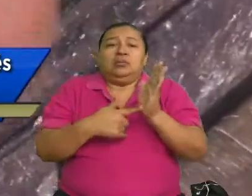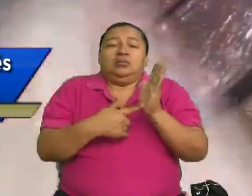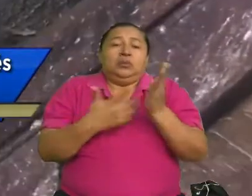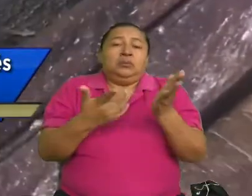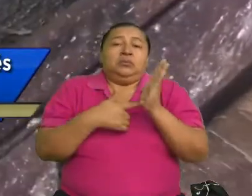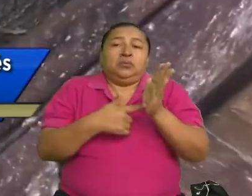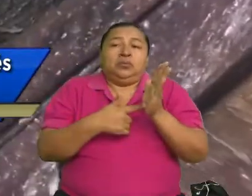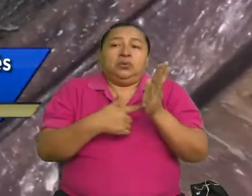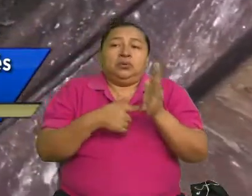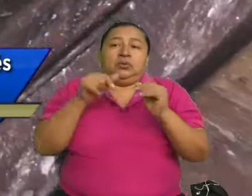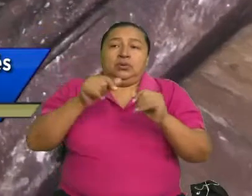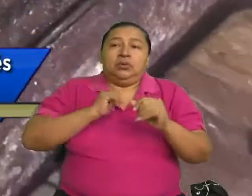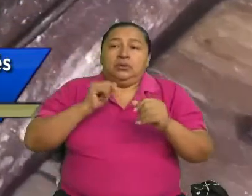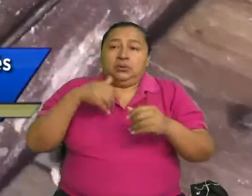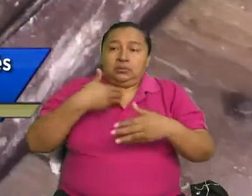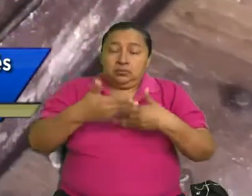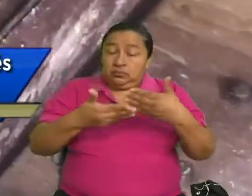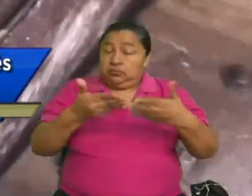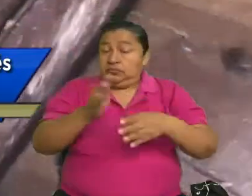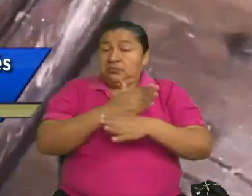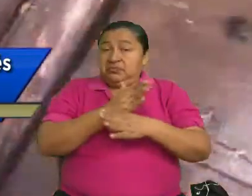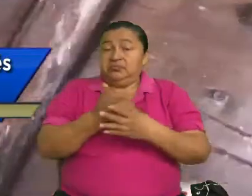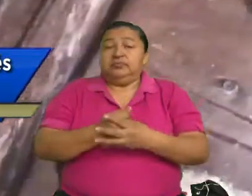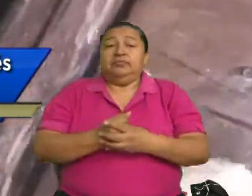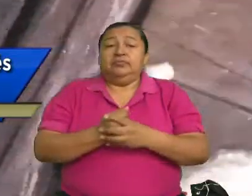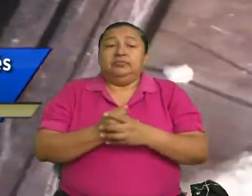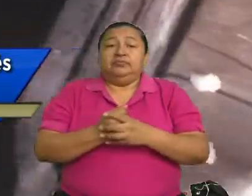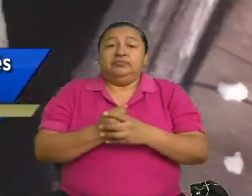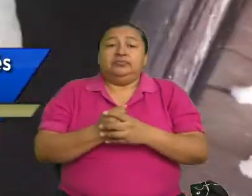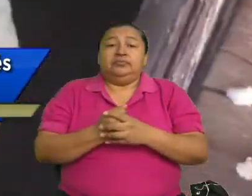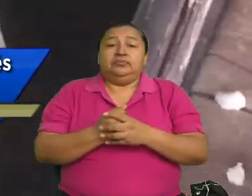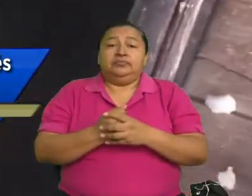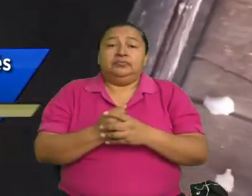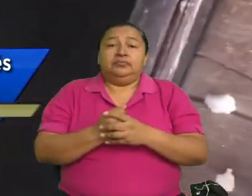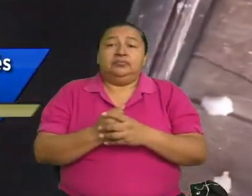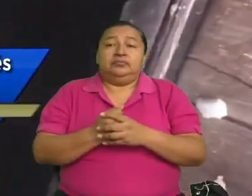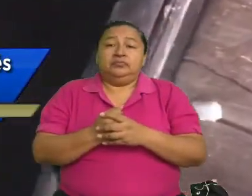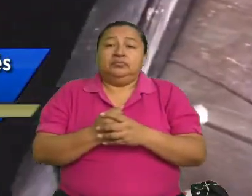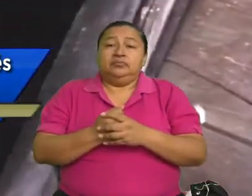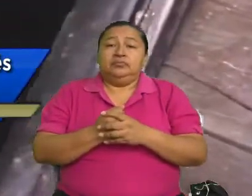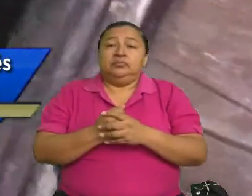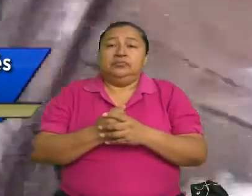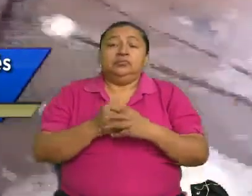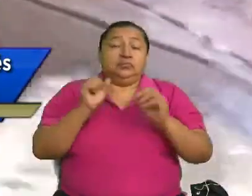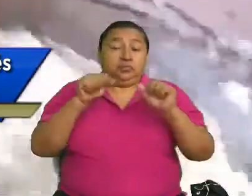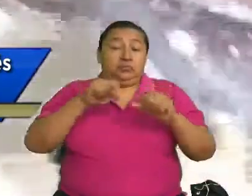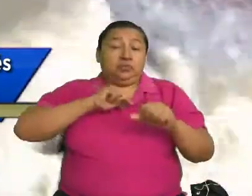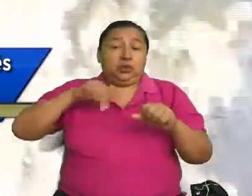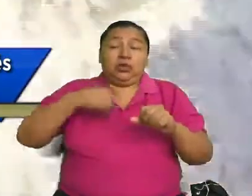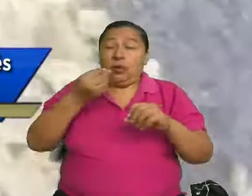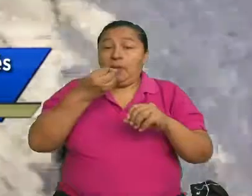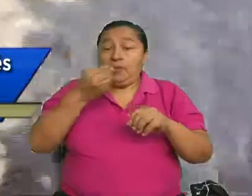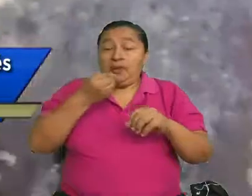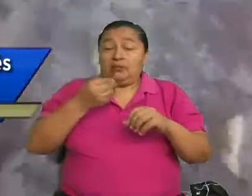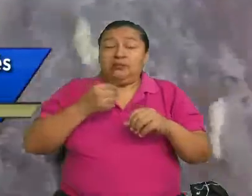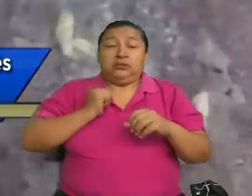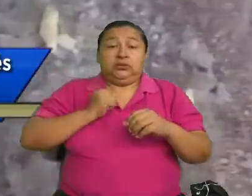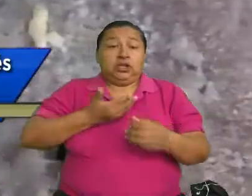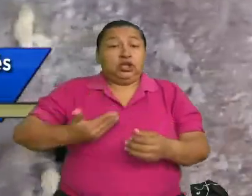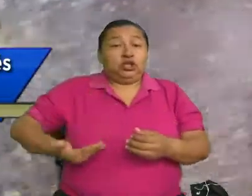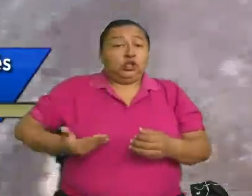la flor de San Juan Jocha, el madroño. Puede ser nuestra bebida típica, la chicha. La chicha ha